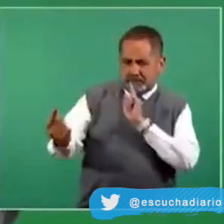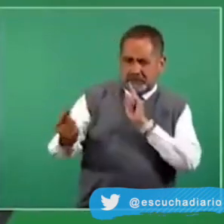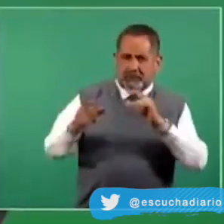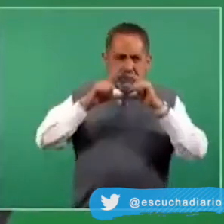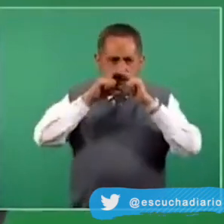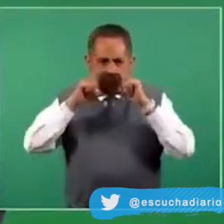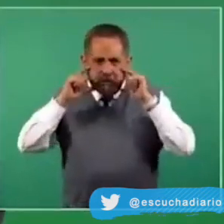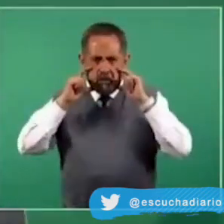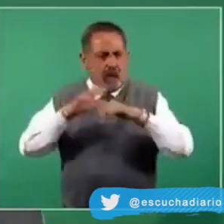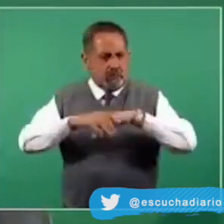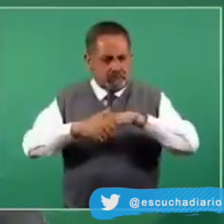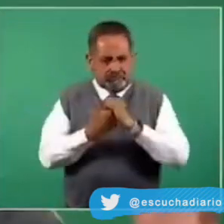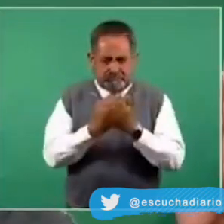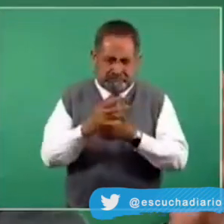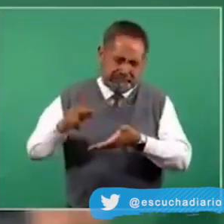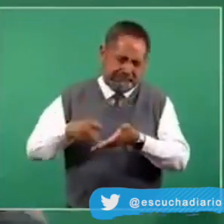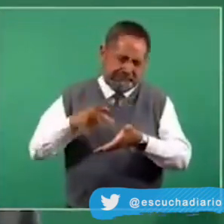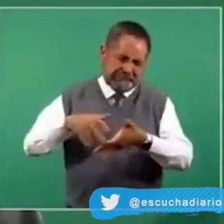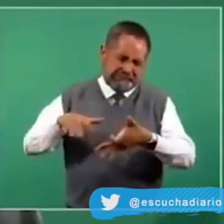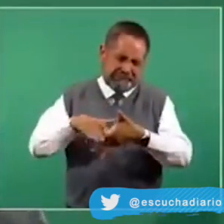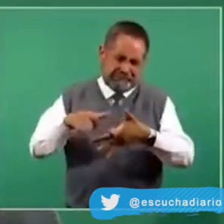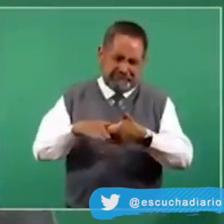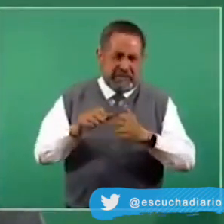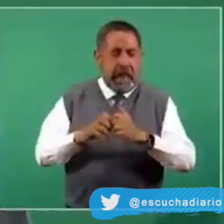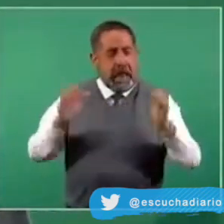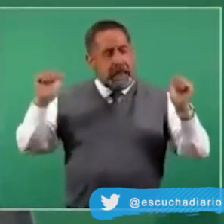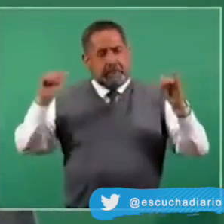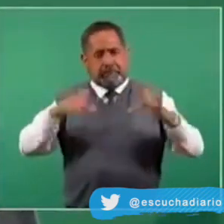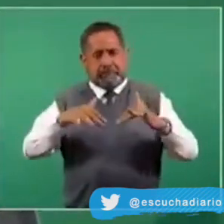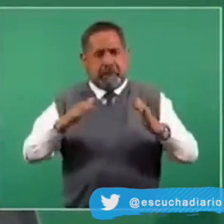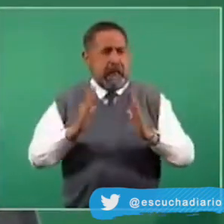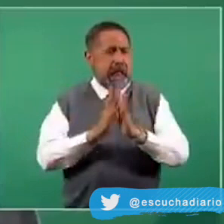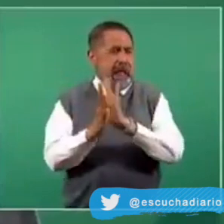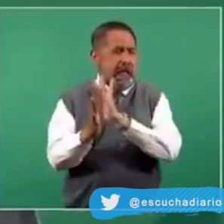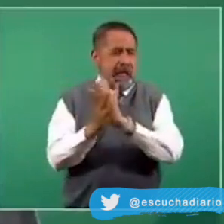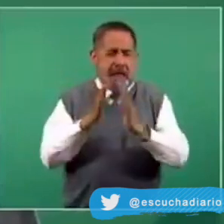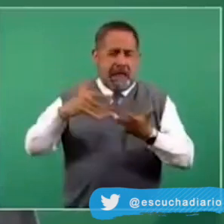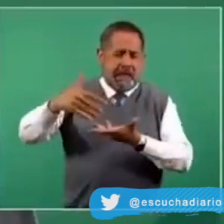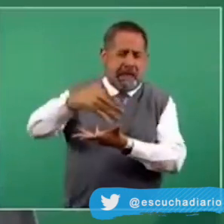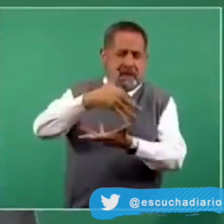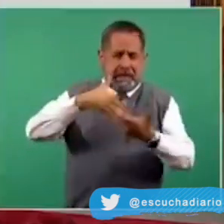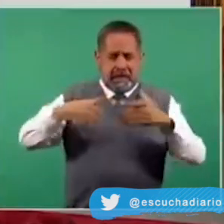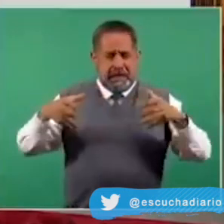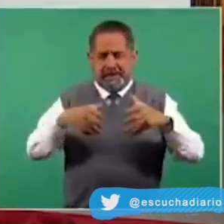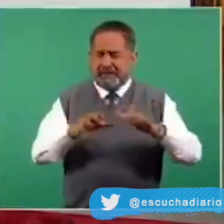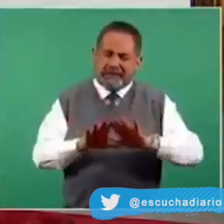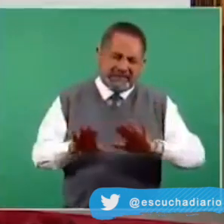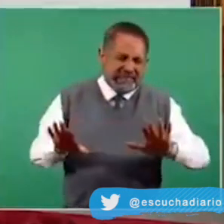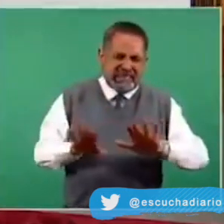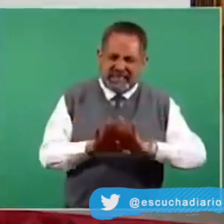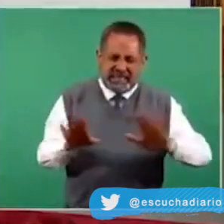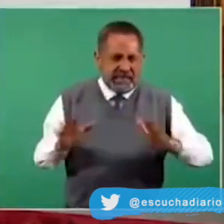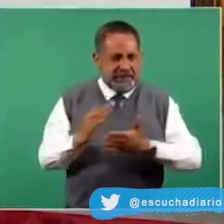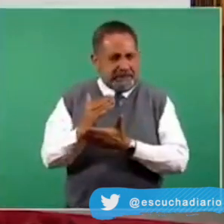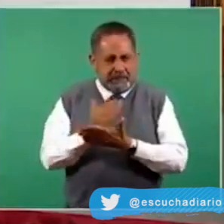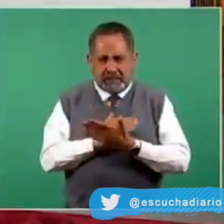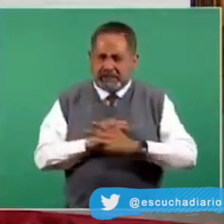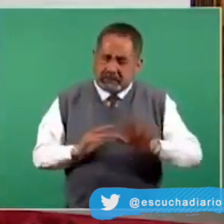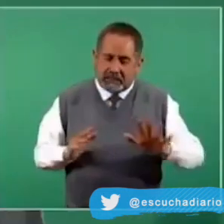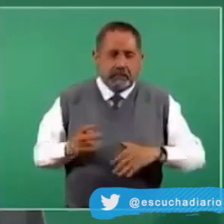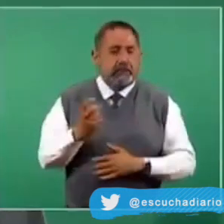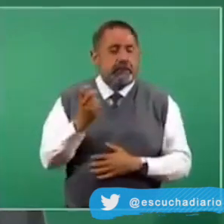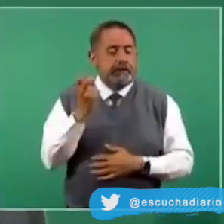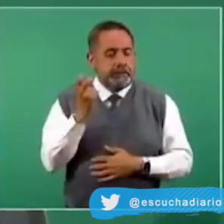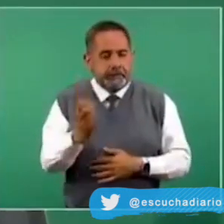el cubrebocas, lavarse la mano continuamente, no concurrir en espacios con otras personas, en espacios públicos,